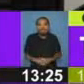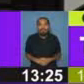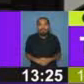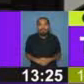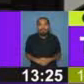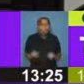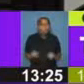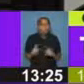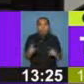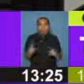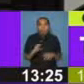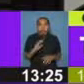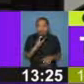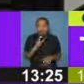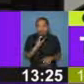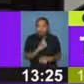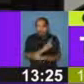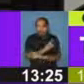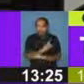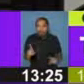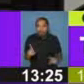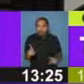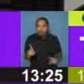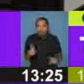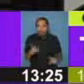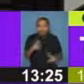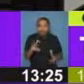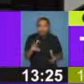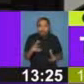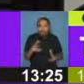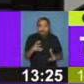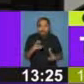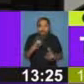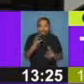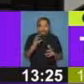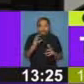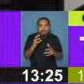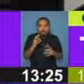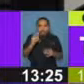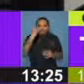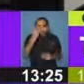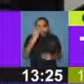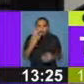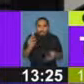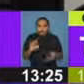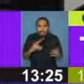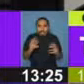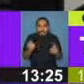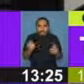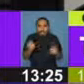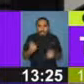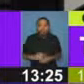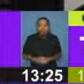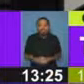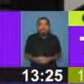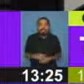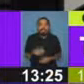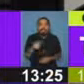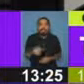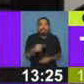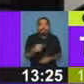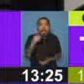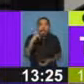es joda lo que estamos hablando estamos hablando de temas tien que ver con la vida de las personas que tien